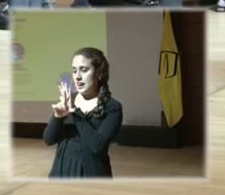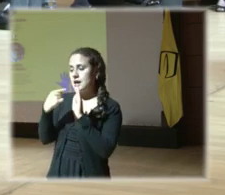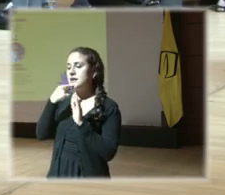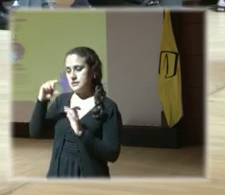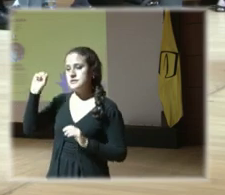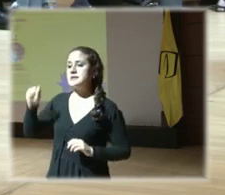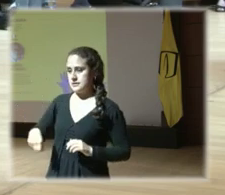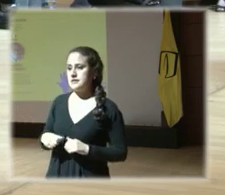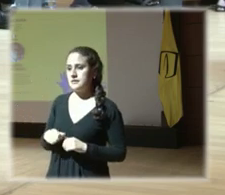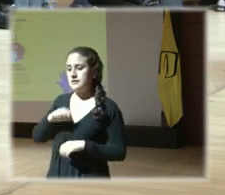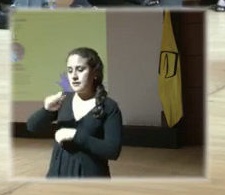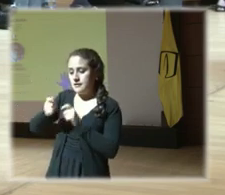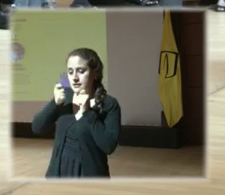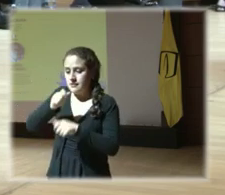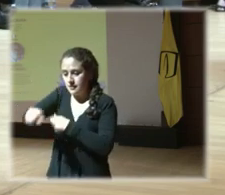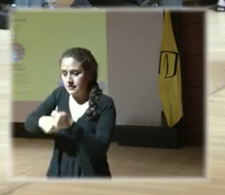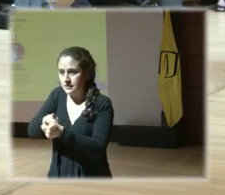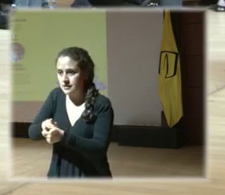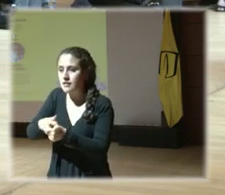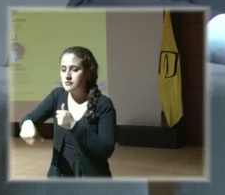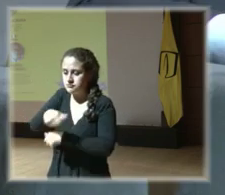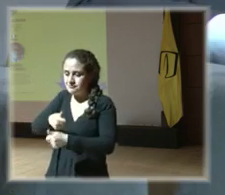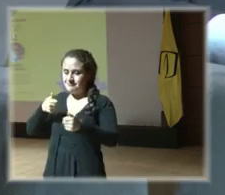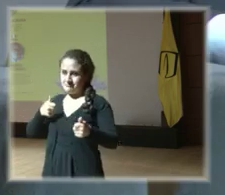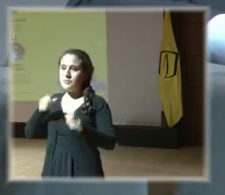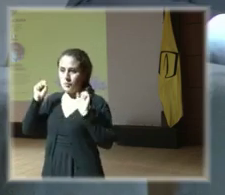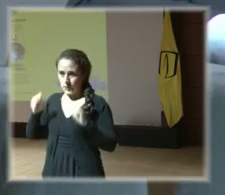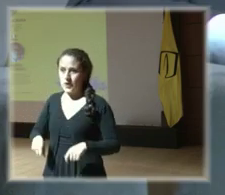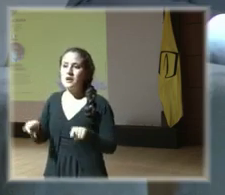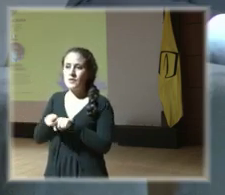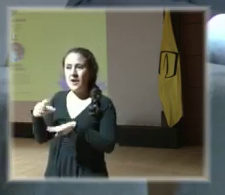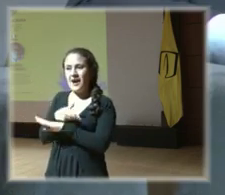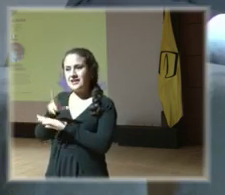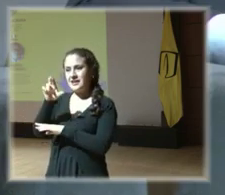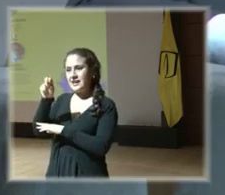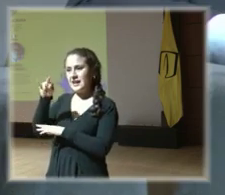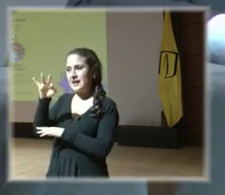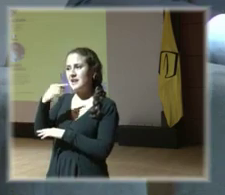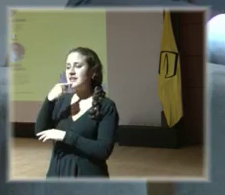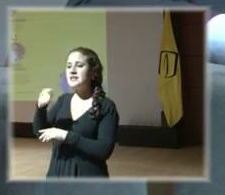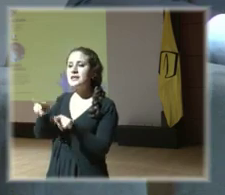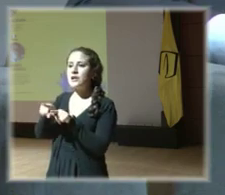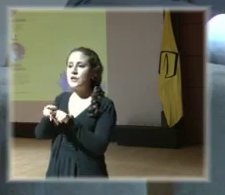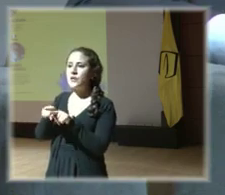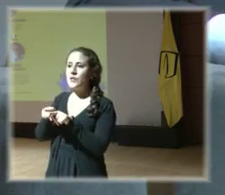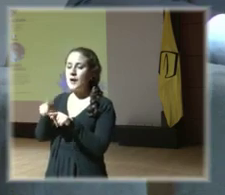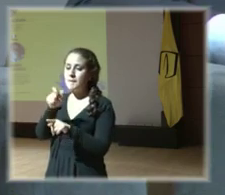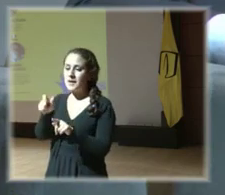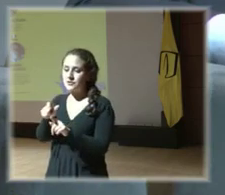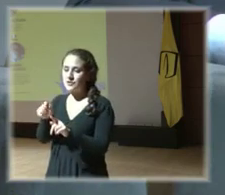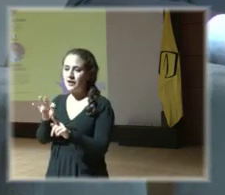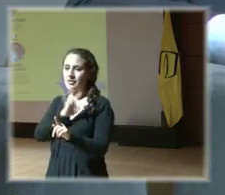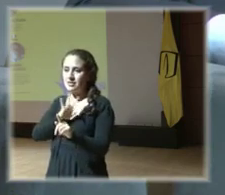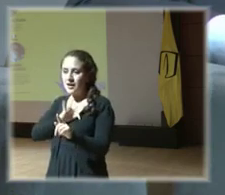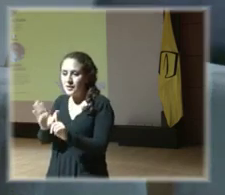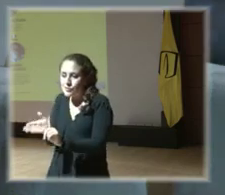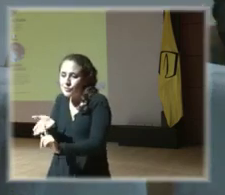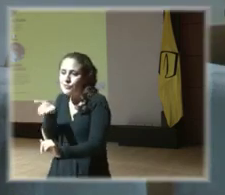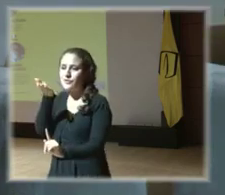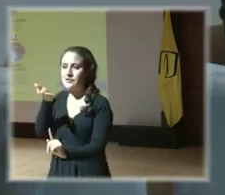reversión. Tiene un lenguaje similar al que mencionó Renata y es la rehabilitación de la persona. Y digamos ahí uno tendría que ser